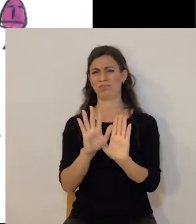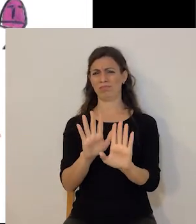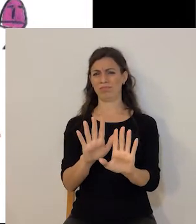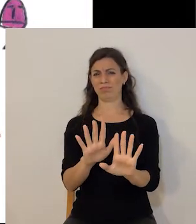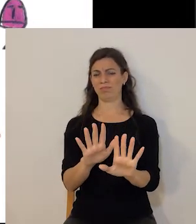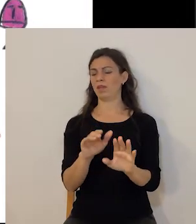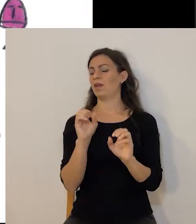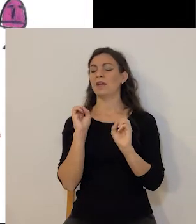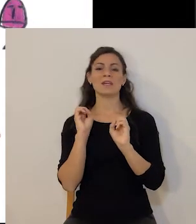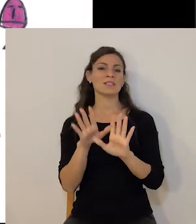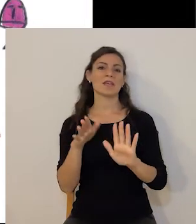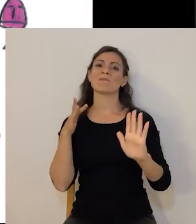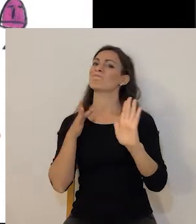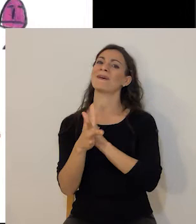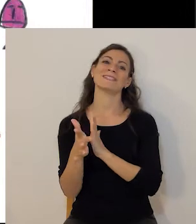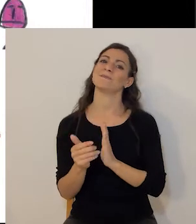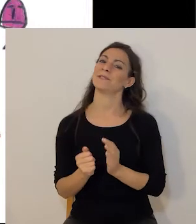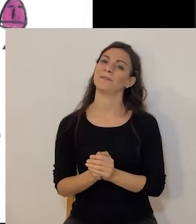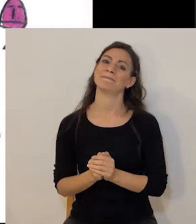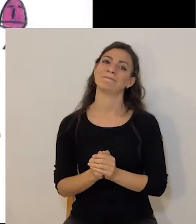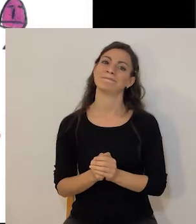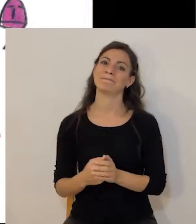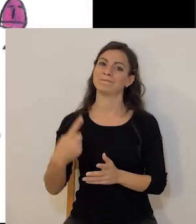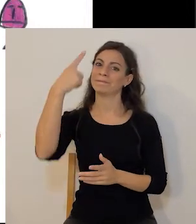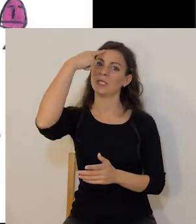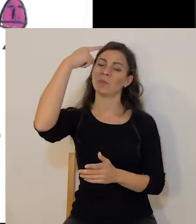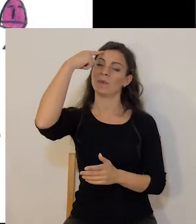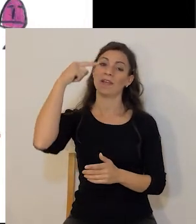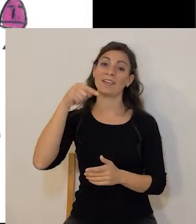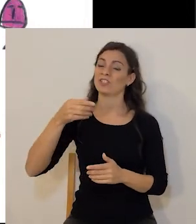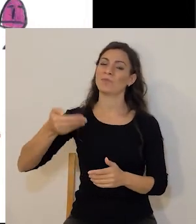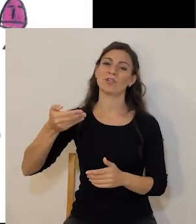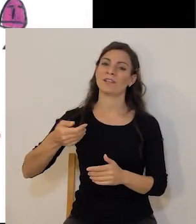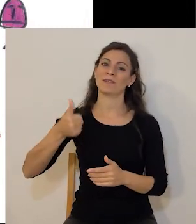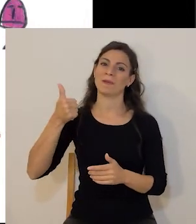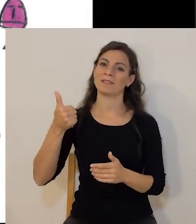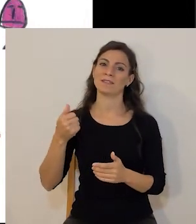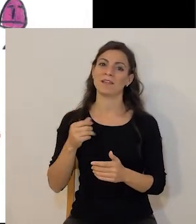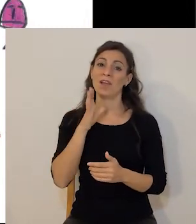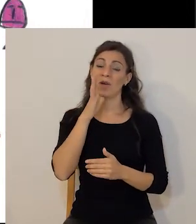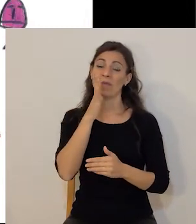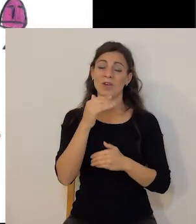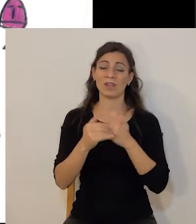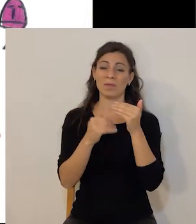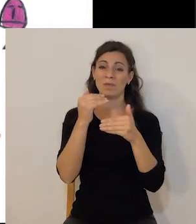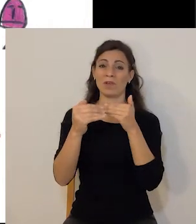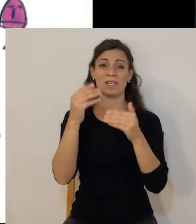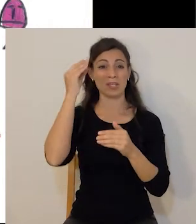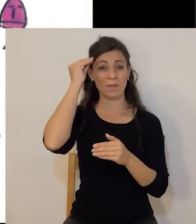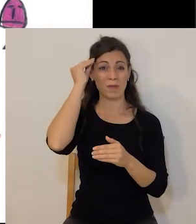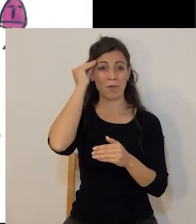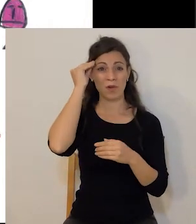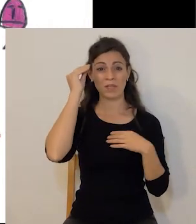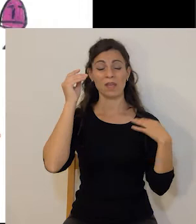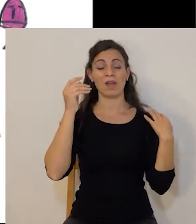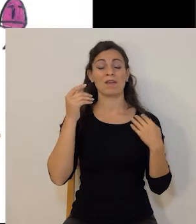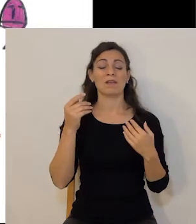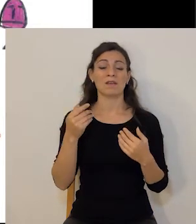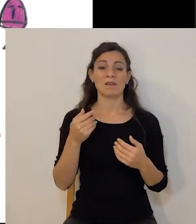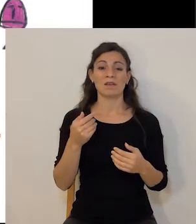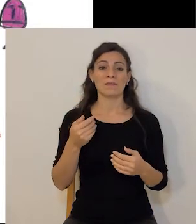para siempre. Entonces eso es lo más importante, ¿no? Porque al final los procesos de memoria tienen un papel